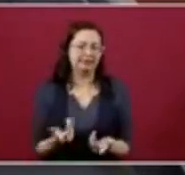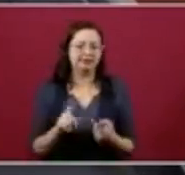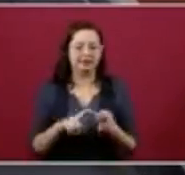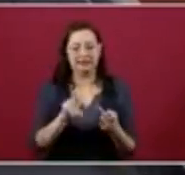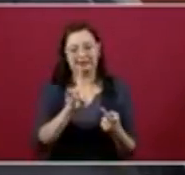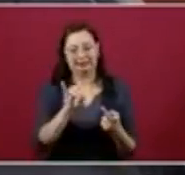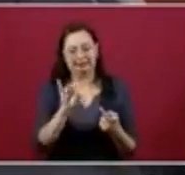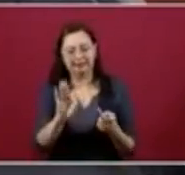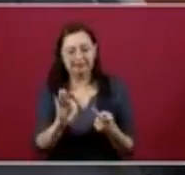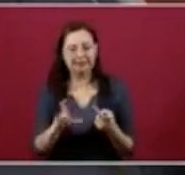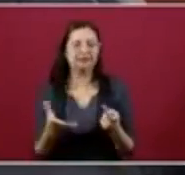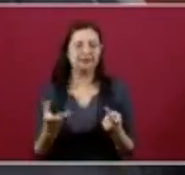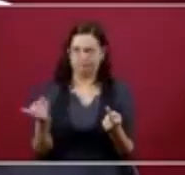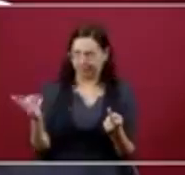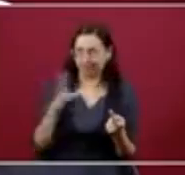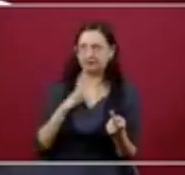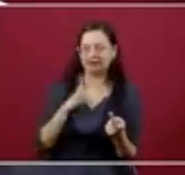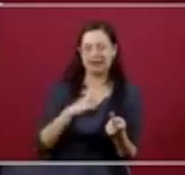DIF,